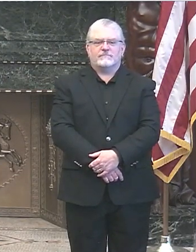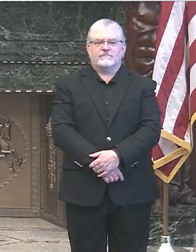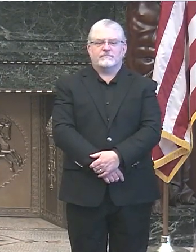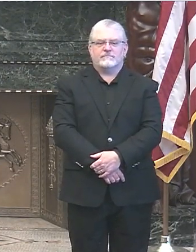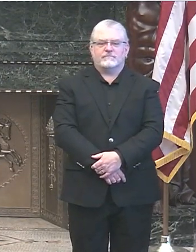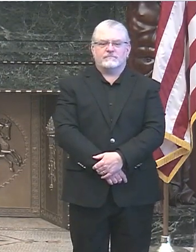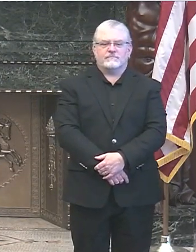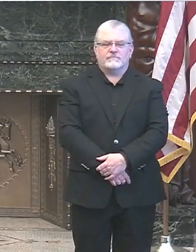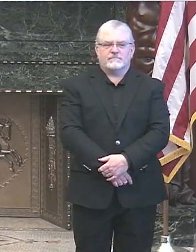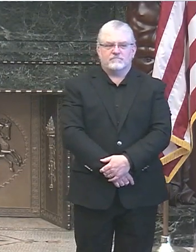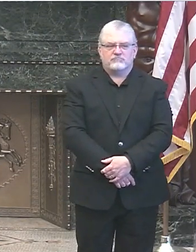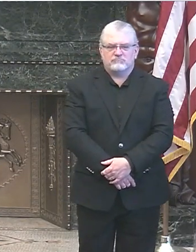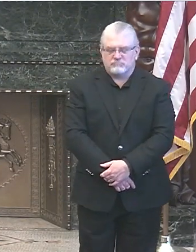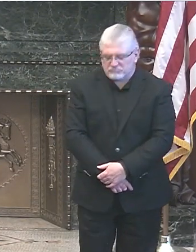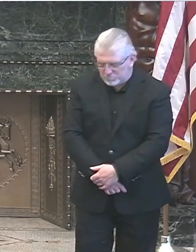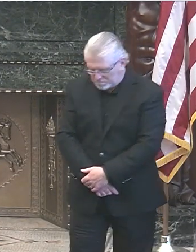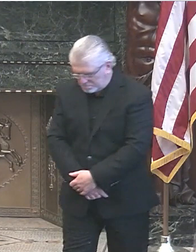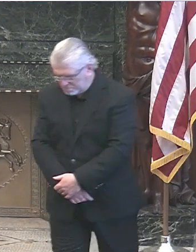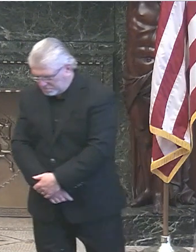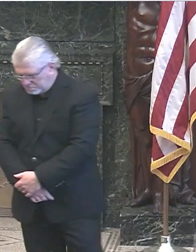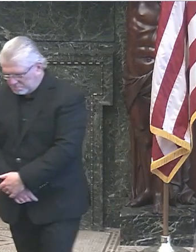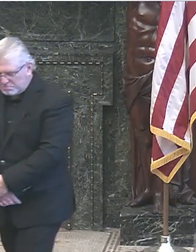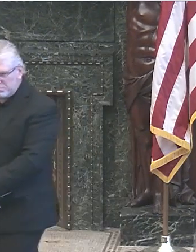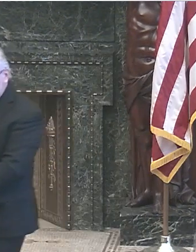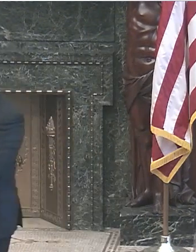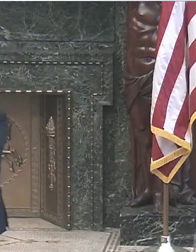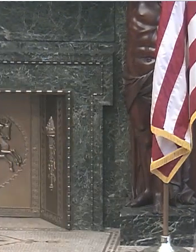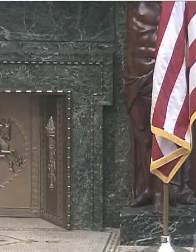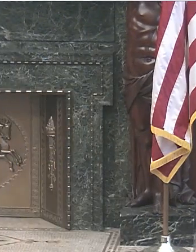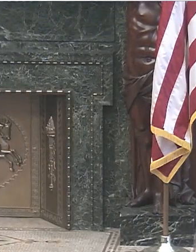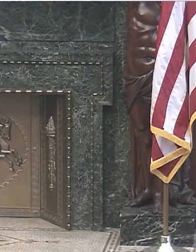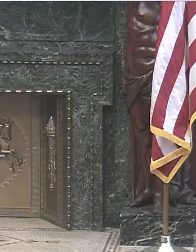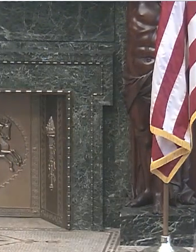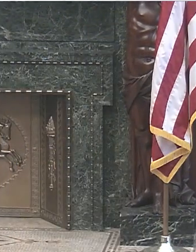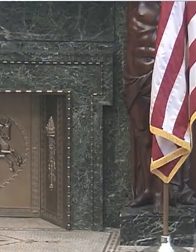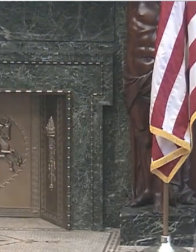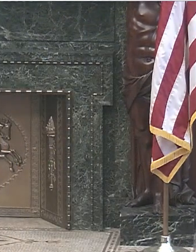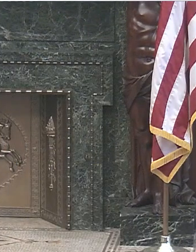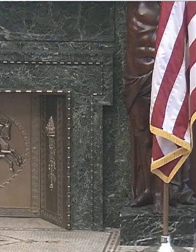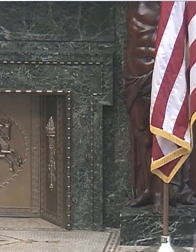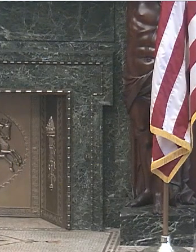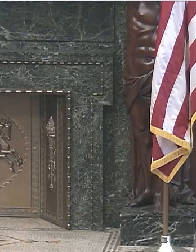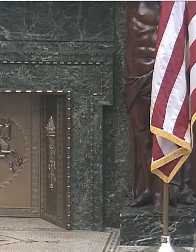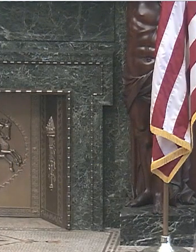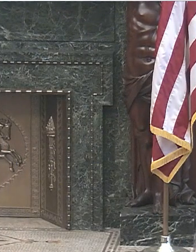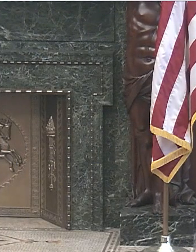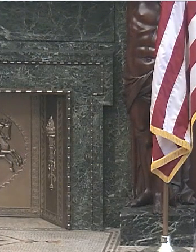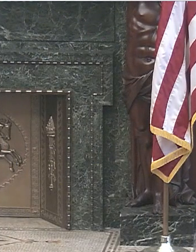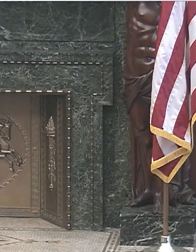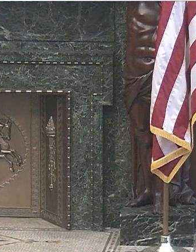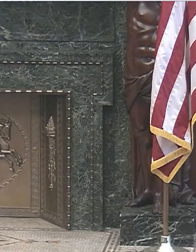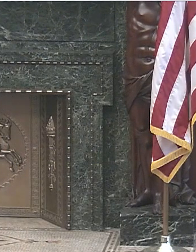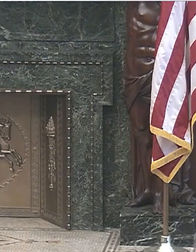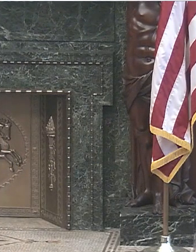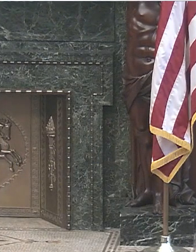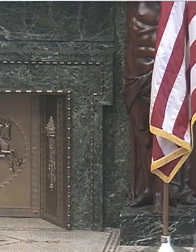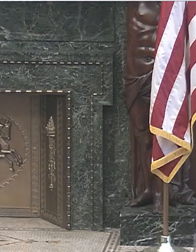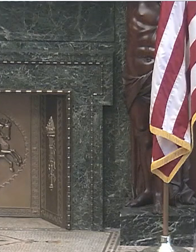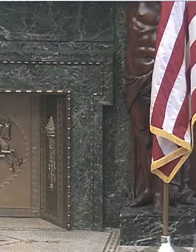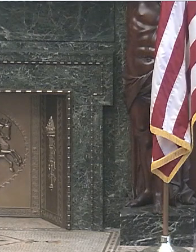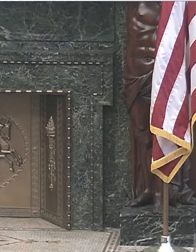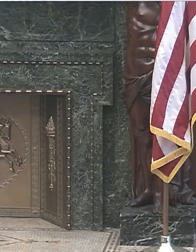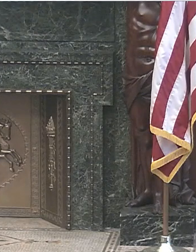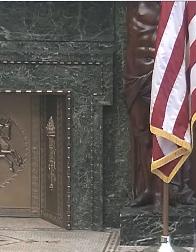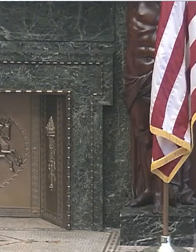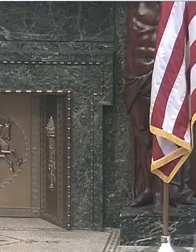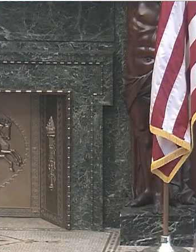año. Quiero agradecerle públicamente a Kathy Scott y a su equipo del Distrito 47 por su disposición a